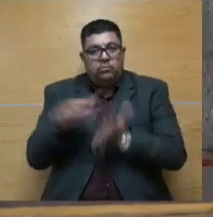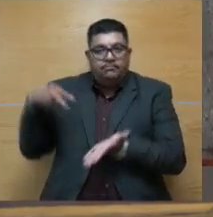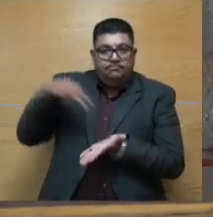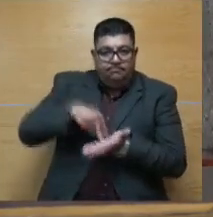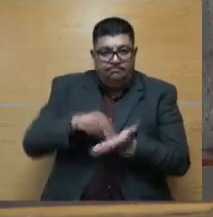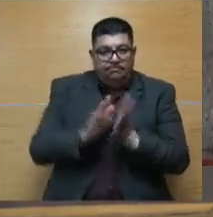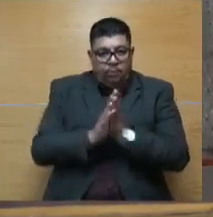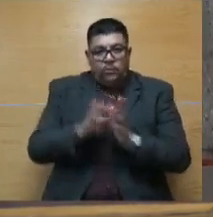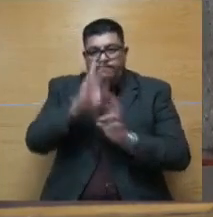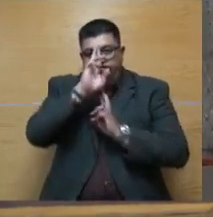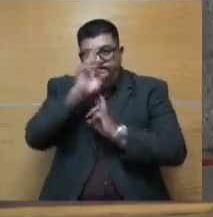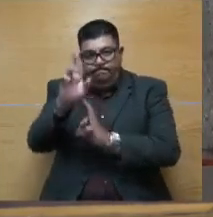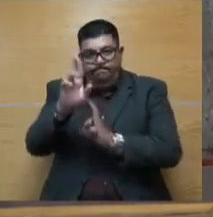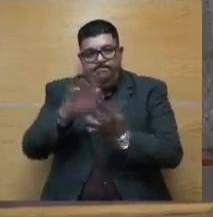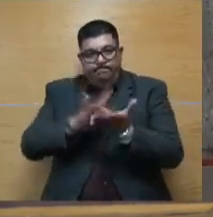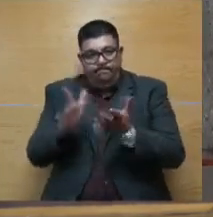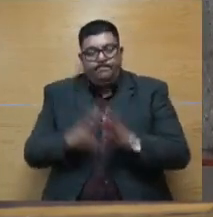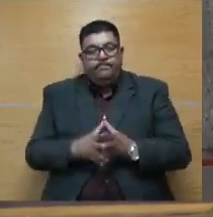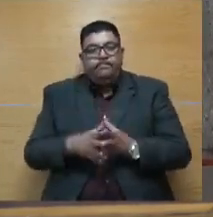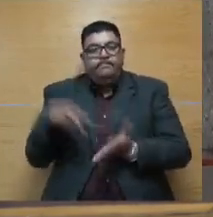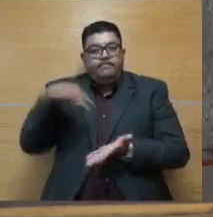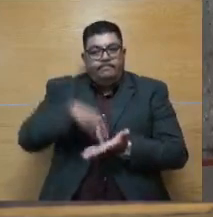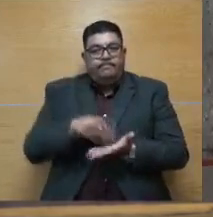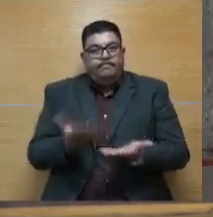pie y lo hacemos por